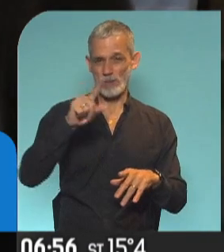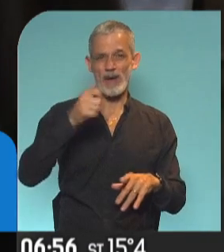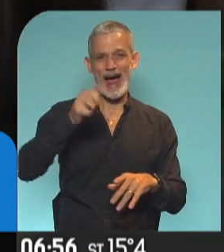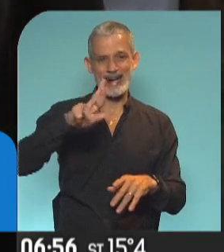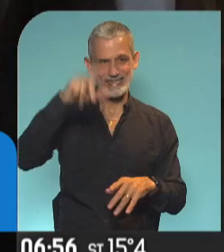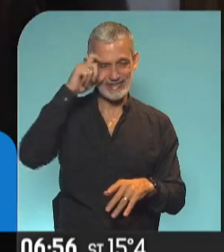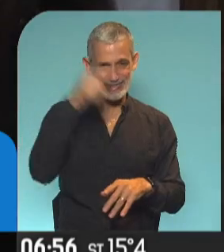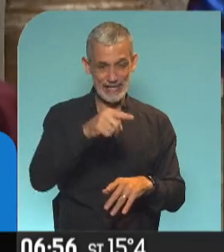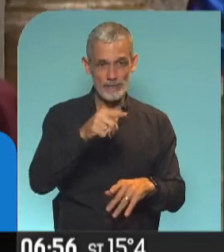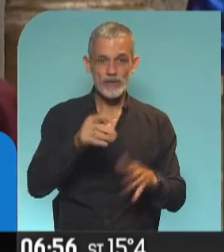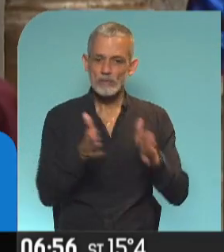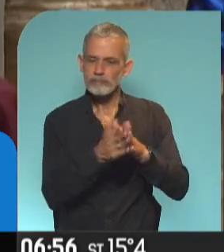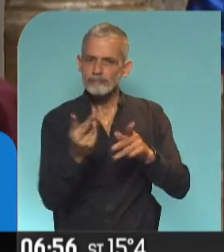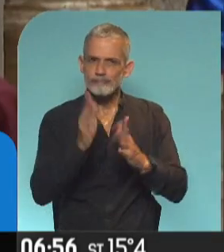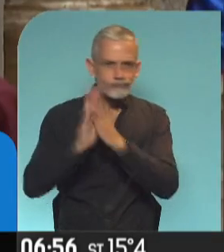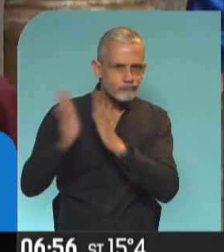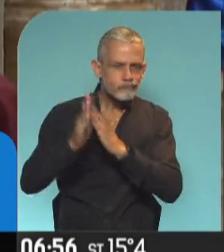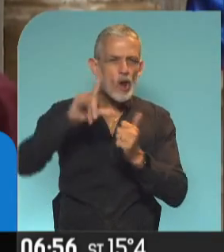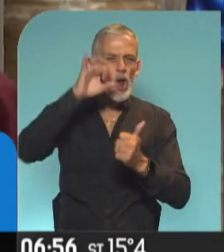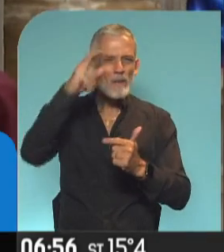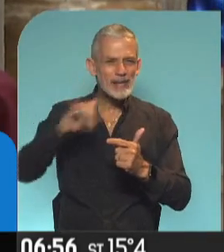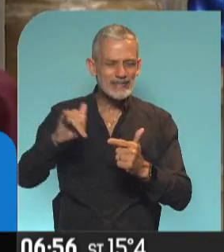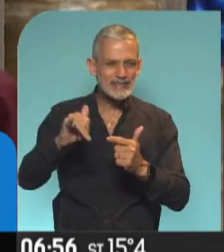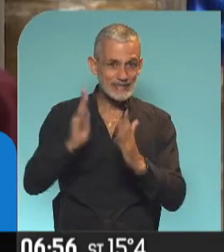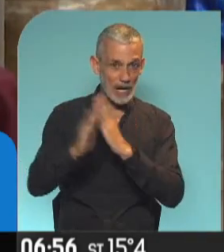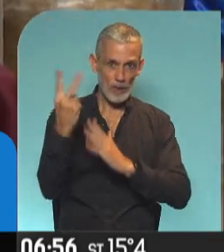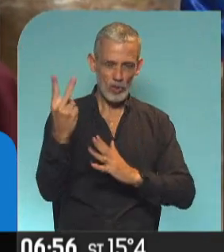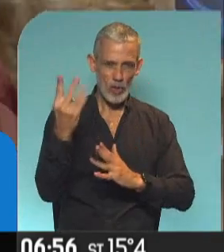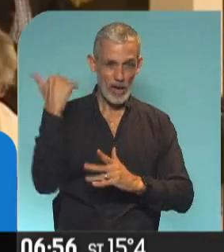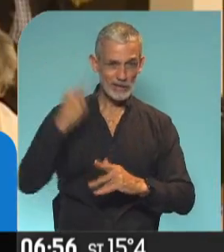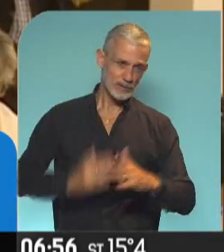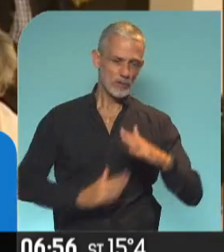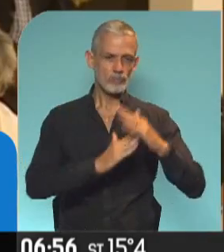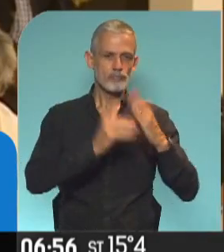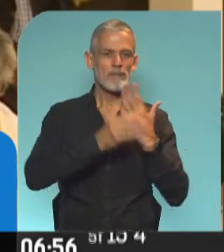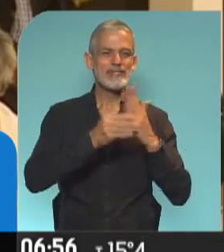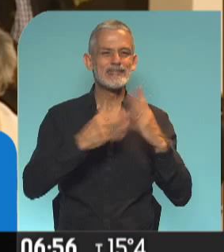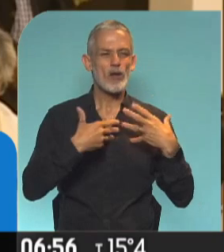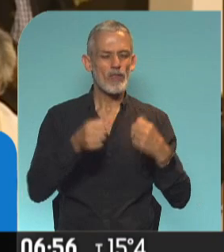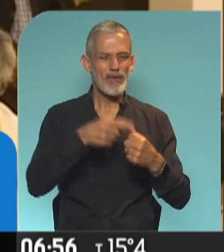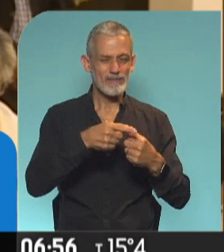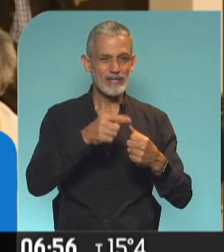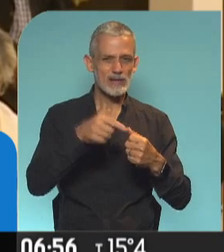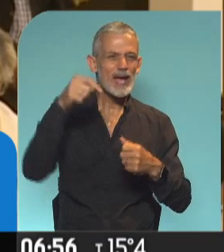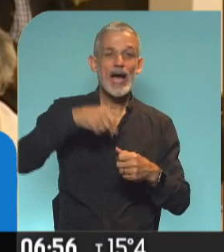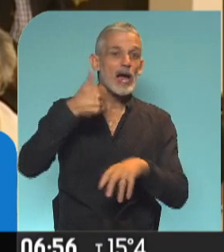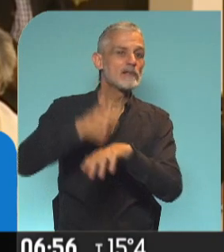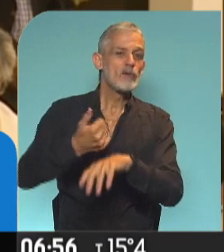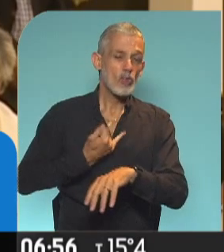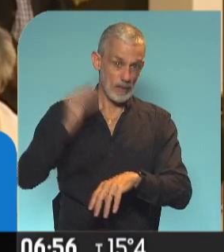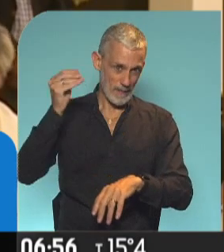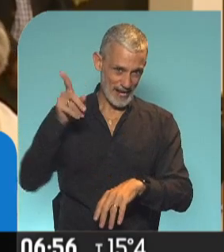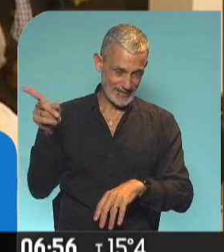Arce. Junto a Murillo escapó Fernando López, quien estuvo al frente del Ministerio de Defensa y se encuentra ahora en